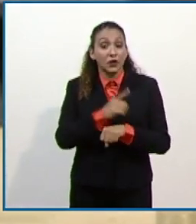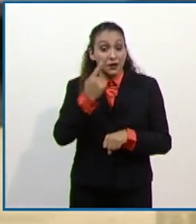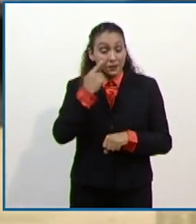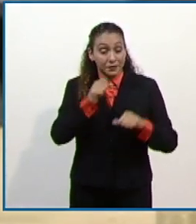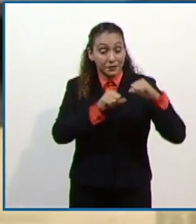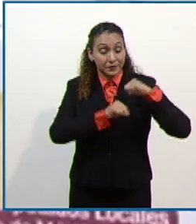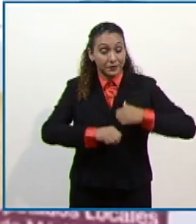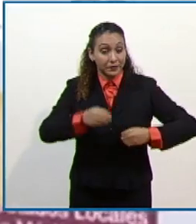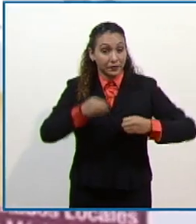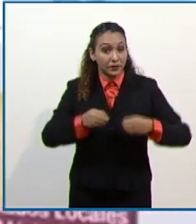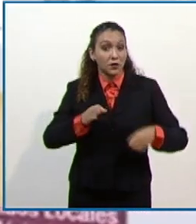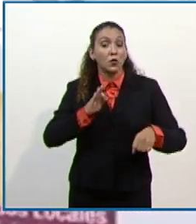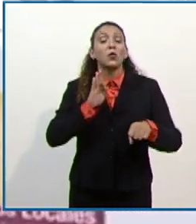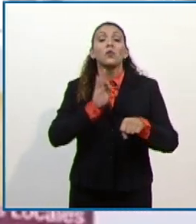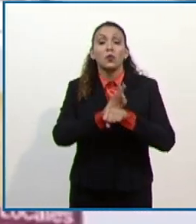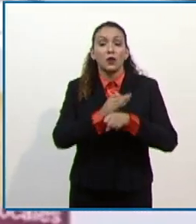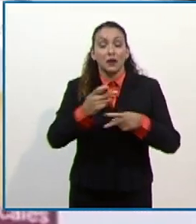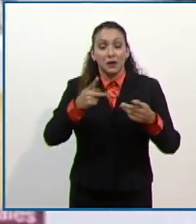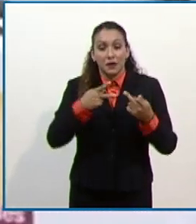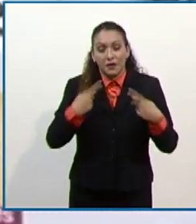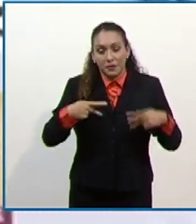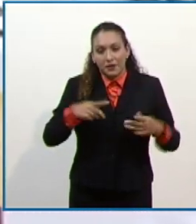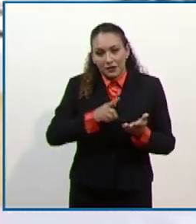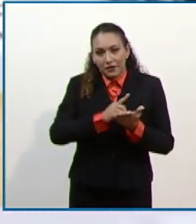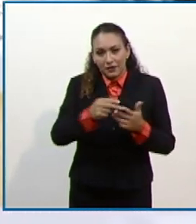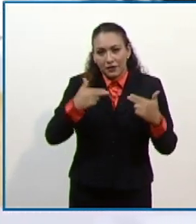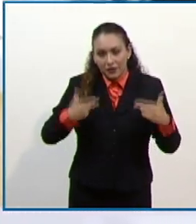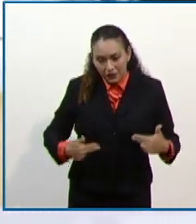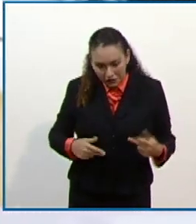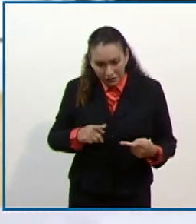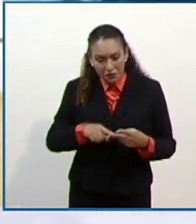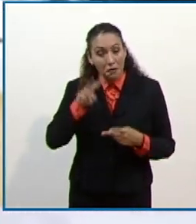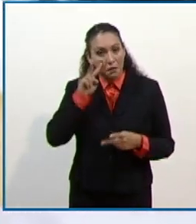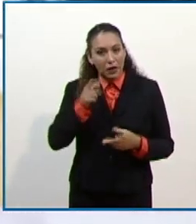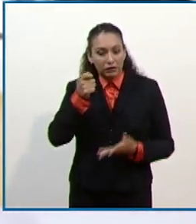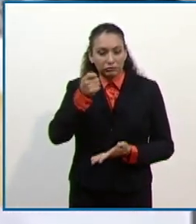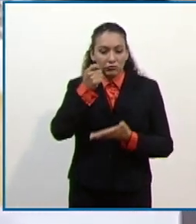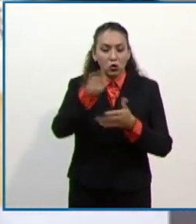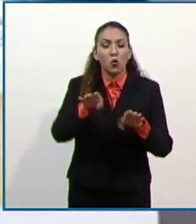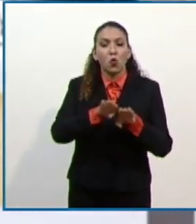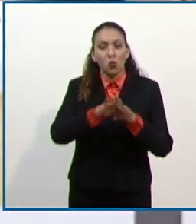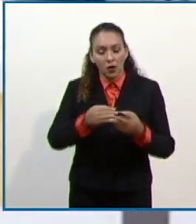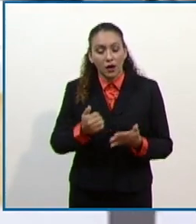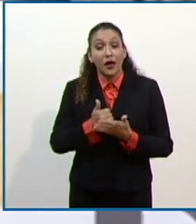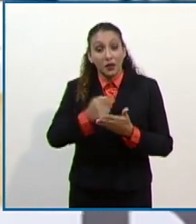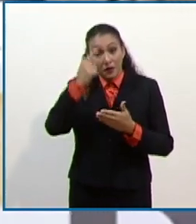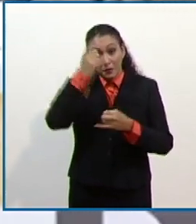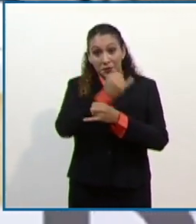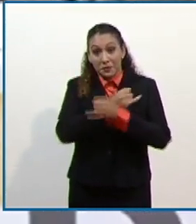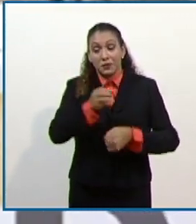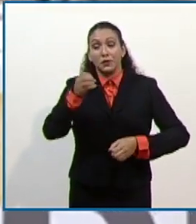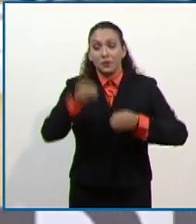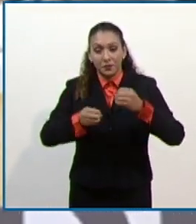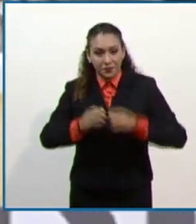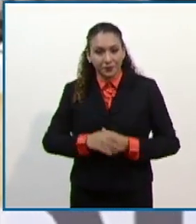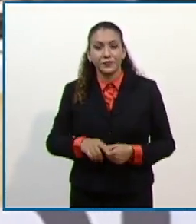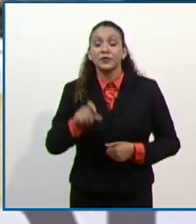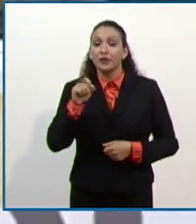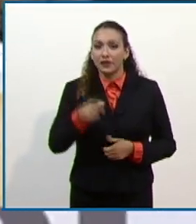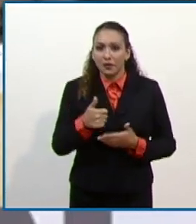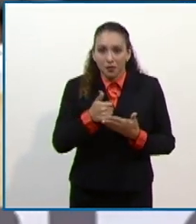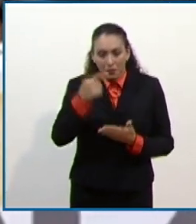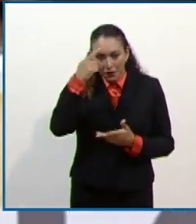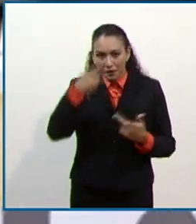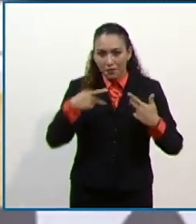usuarios y trabajadores, contemple recursos presupuestales suficientes, preserve la independencia judicial, así como el